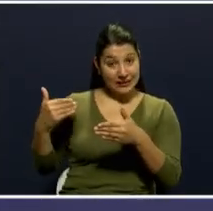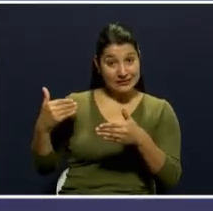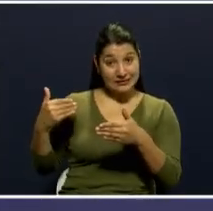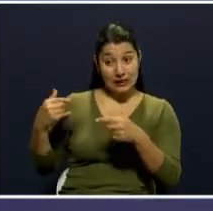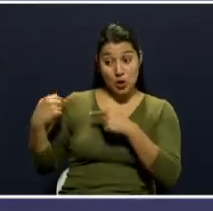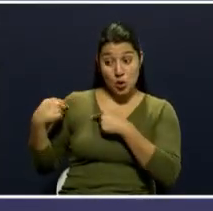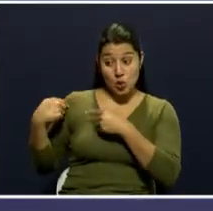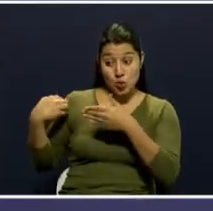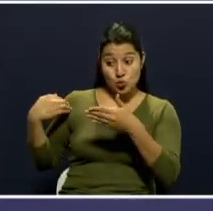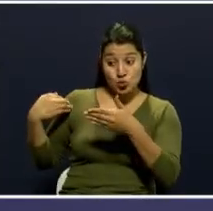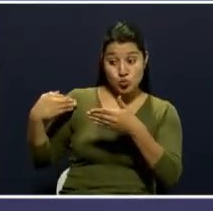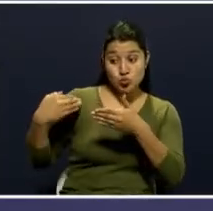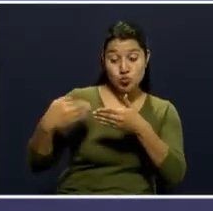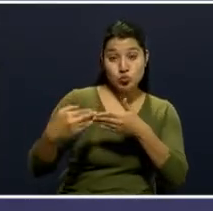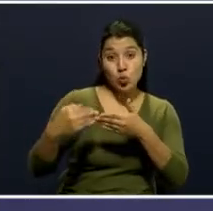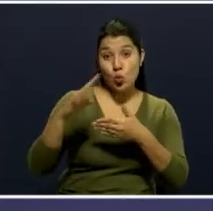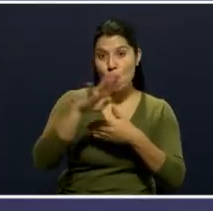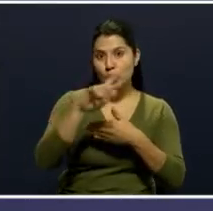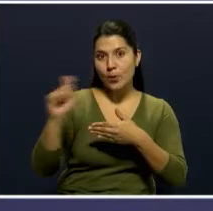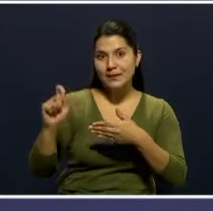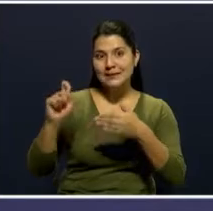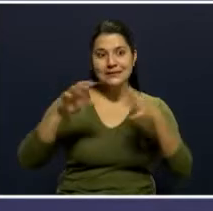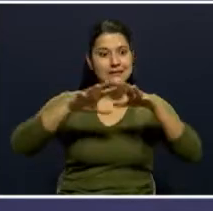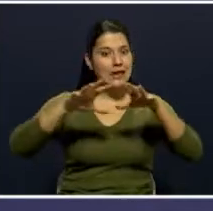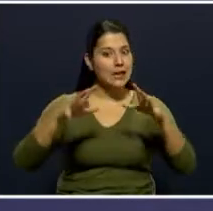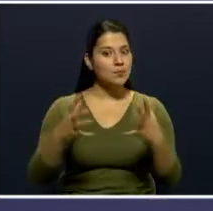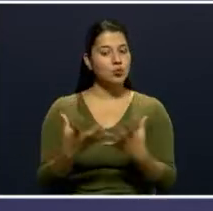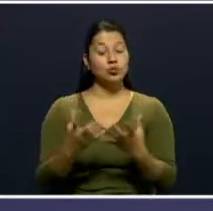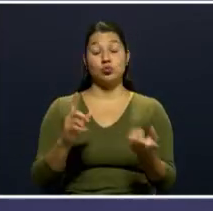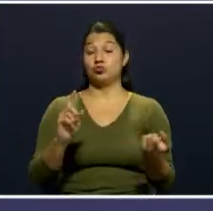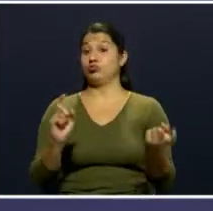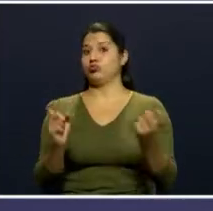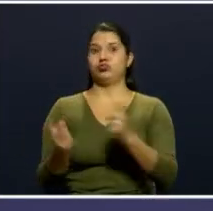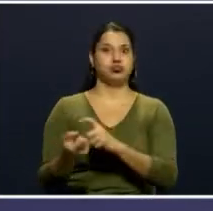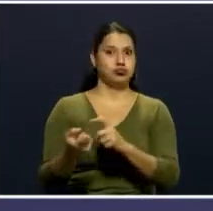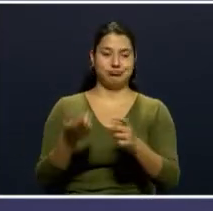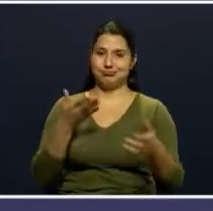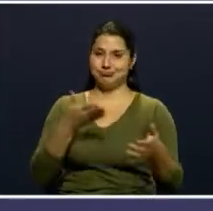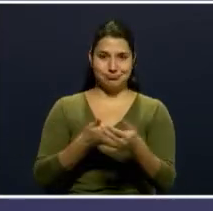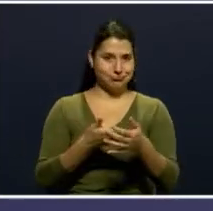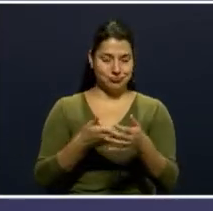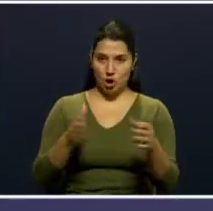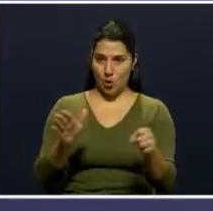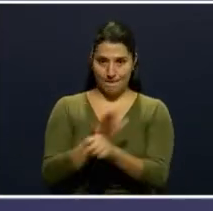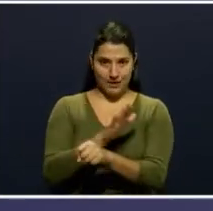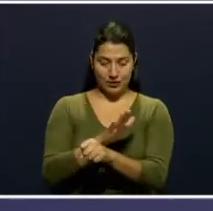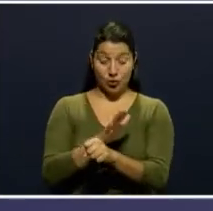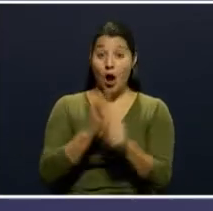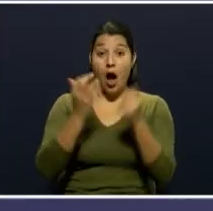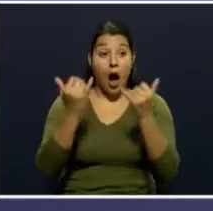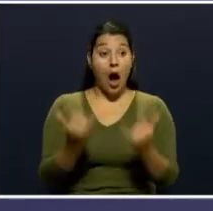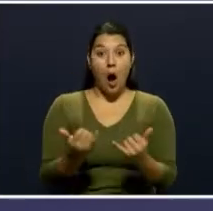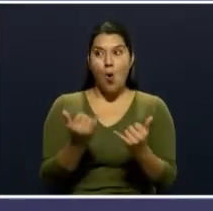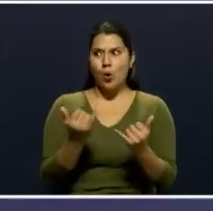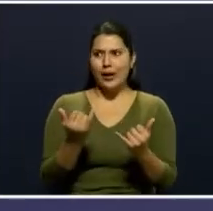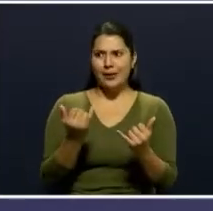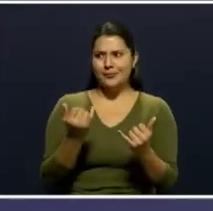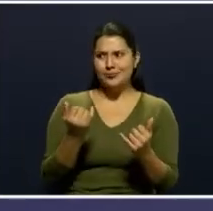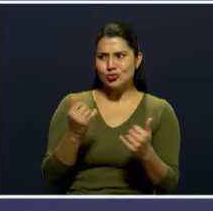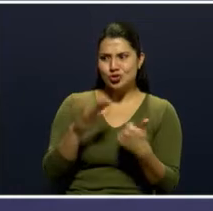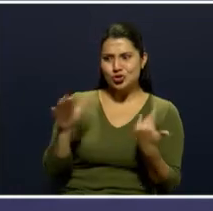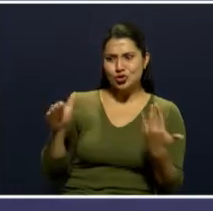4 meses el mundo se trastocó completamente. Ahora a todos nos parece que nos